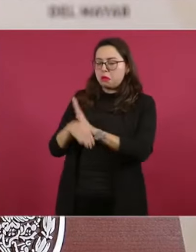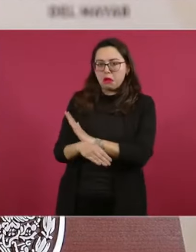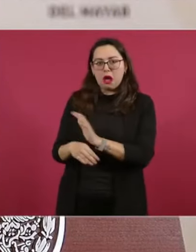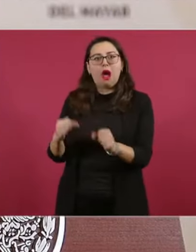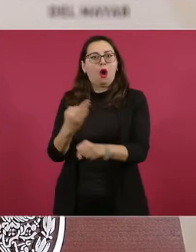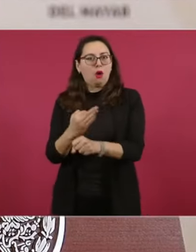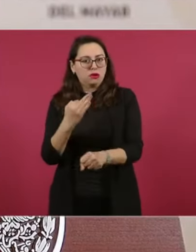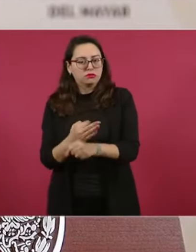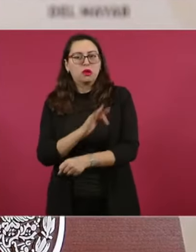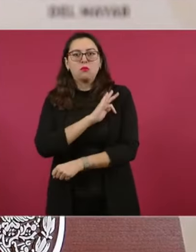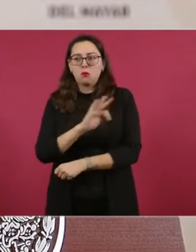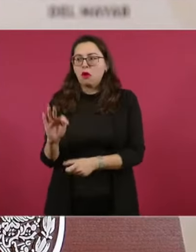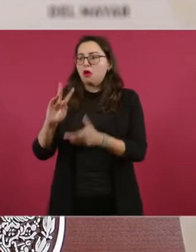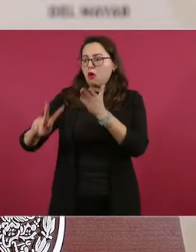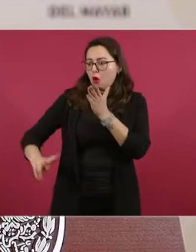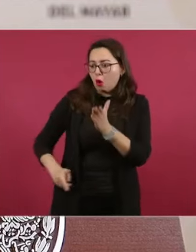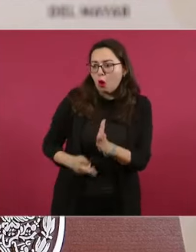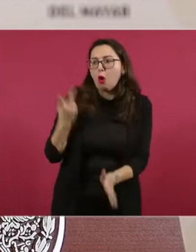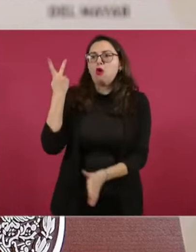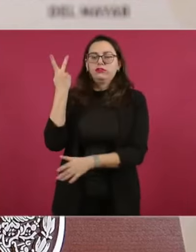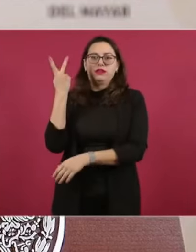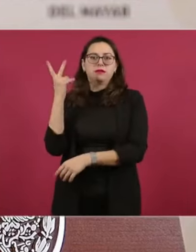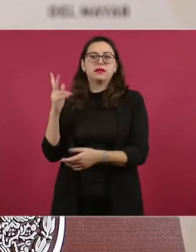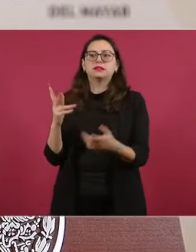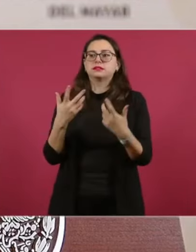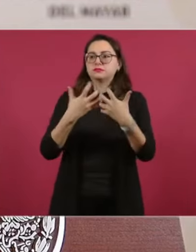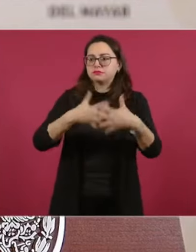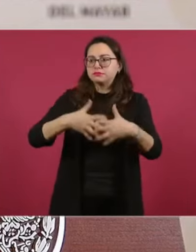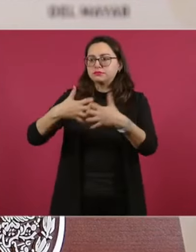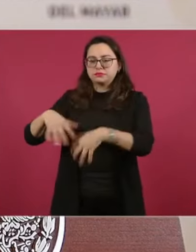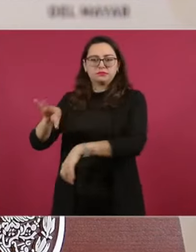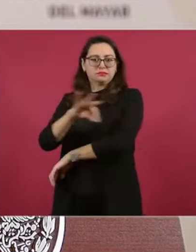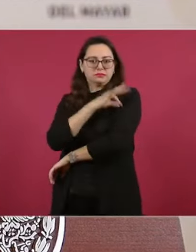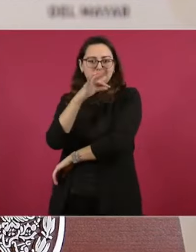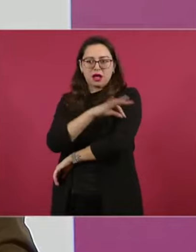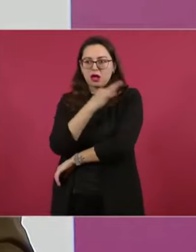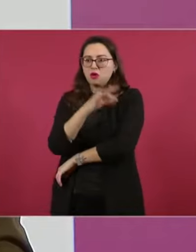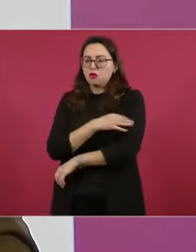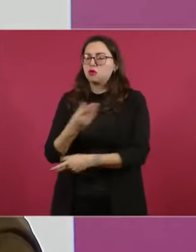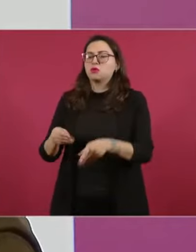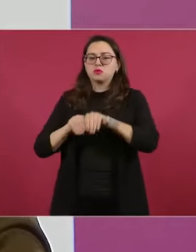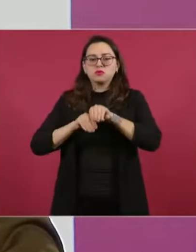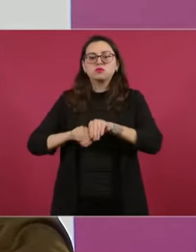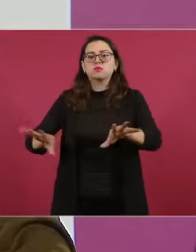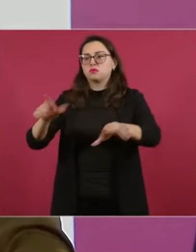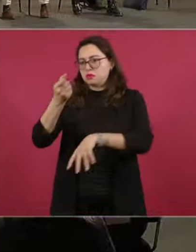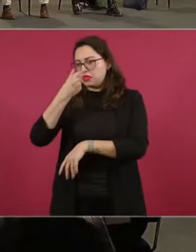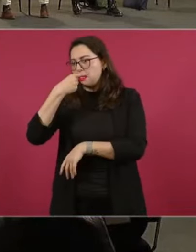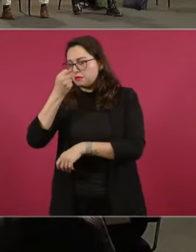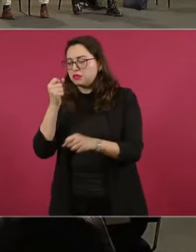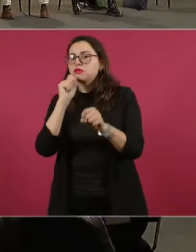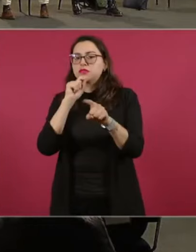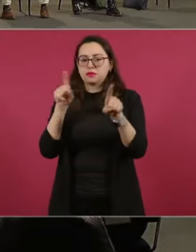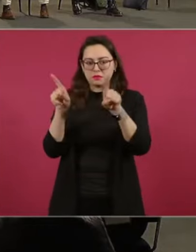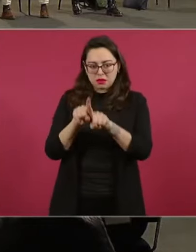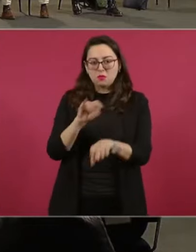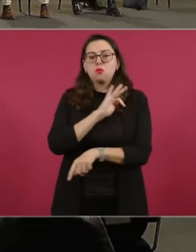que abonen a que nuestro país vuelva a distinguirse por sus capacidades de fabricación de medicamentos y vacunas.